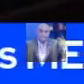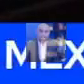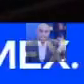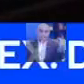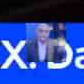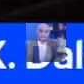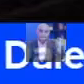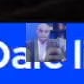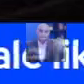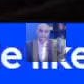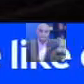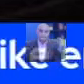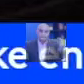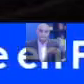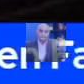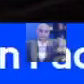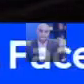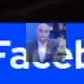ha presentado Washington.